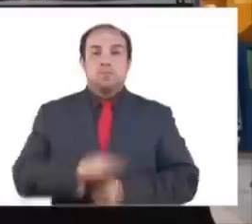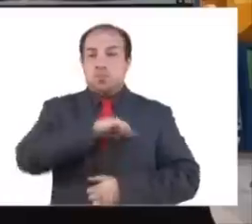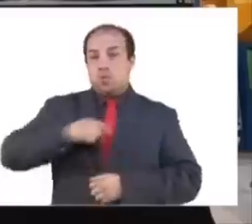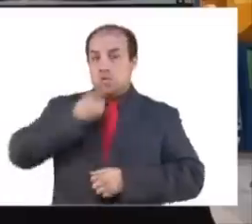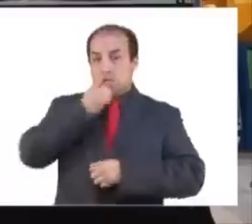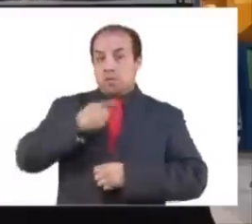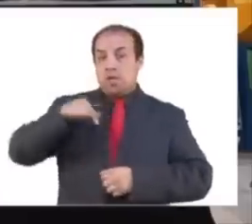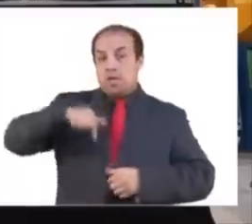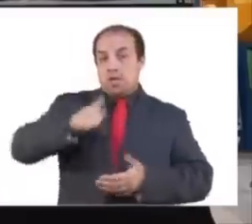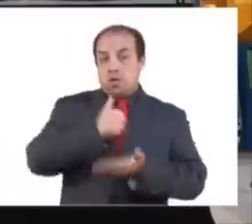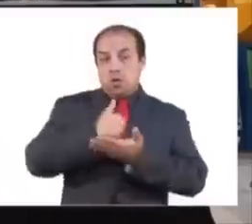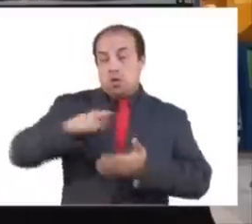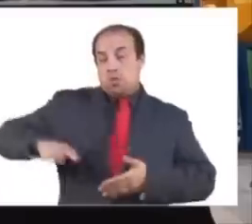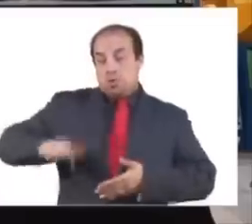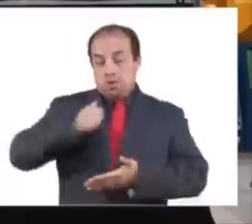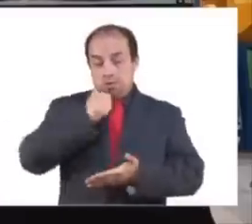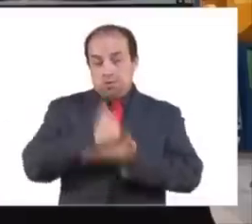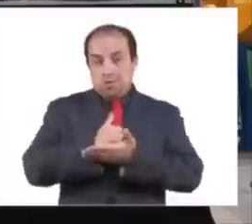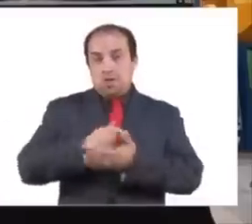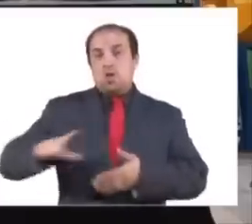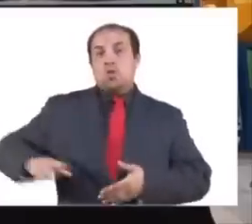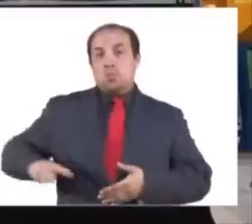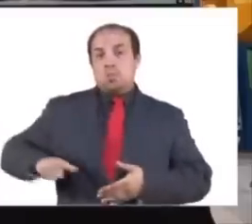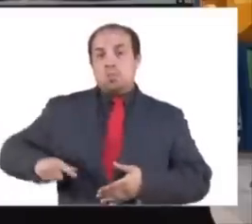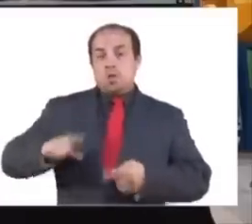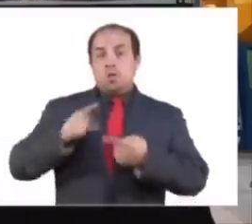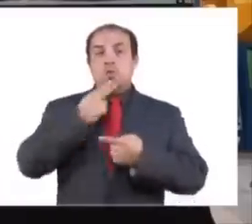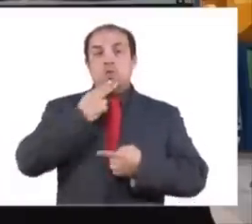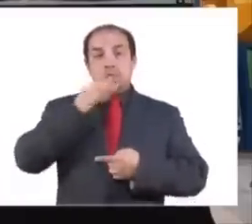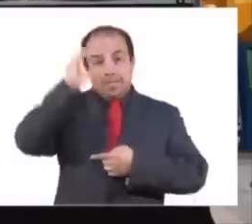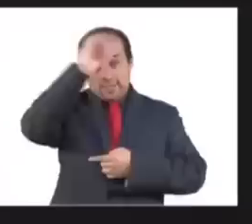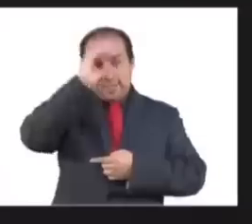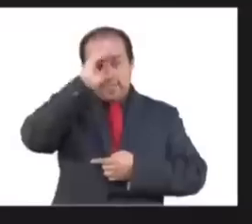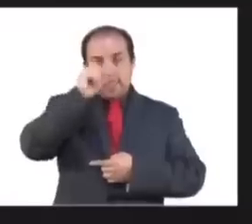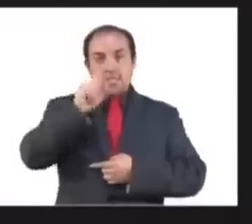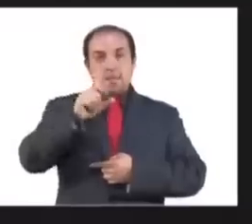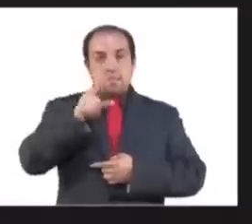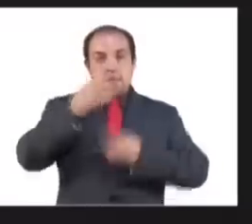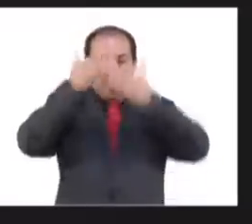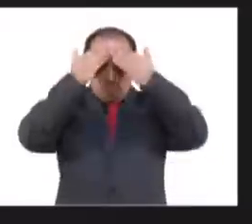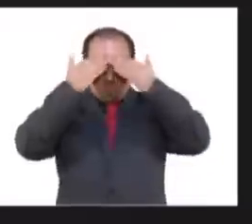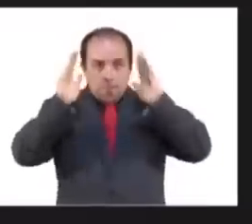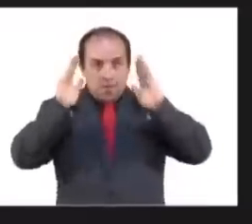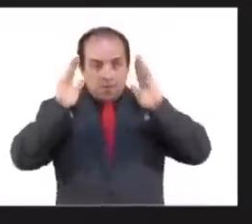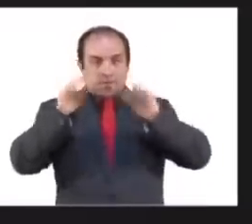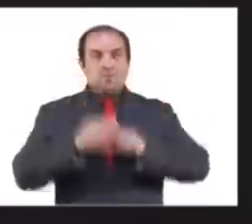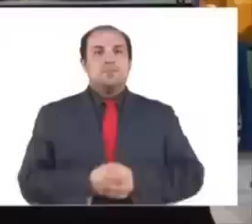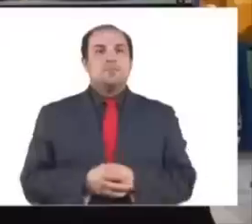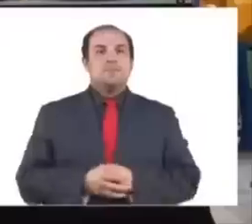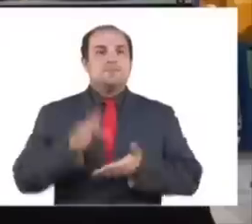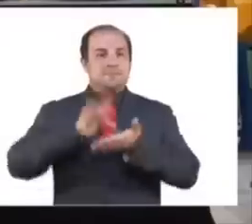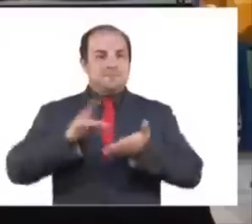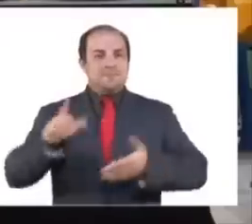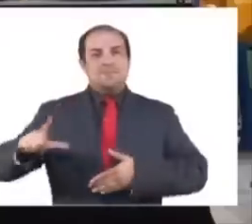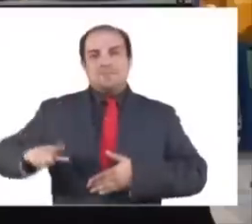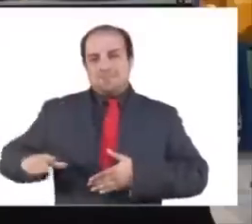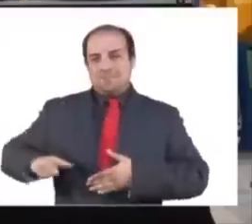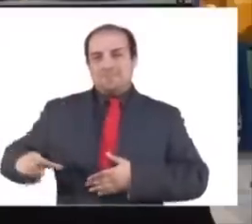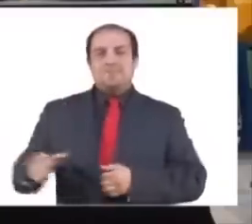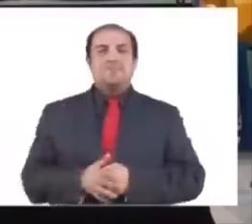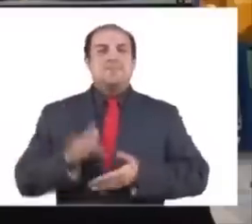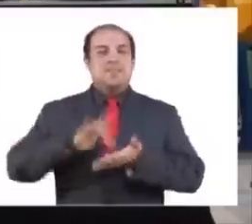el gobierno de la ciudad gobernamos con ciencia y con conciencia. Muchas gracias, embajador. Gracias a